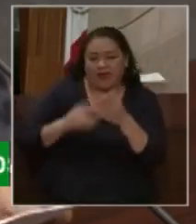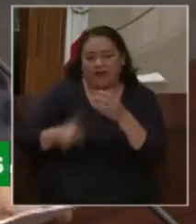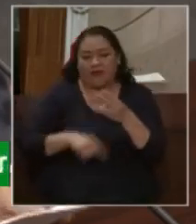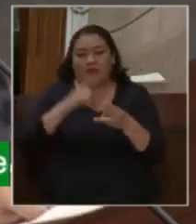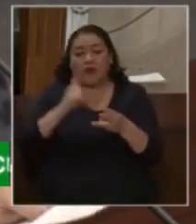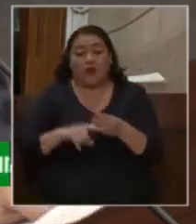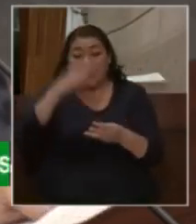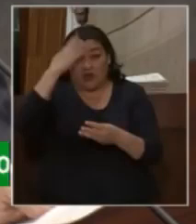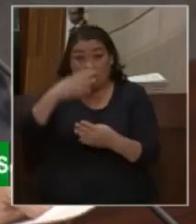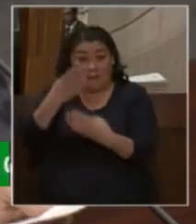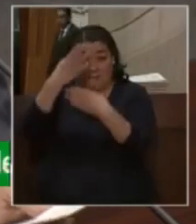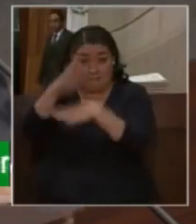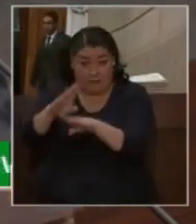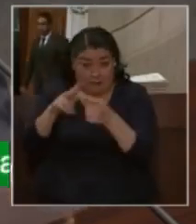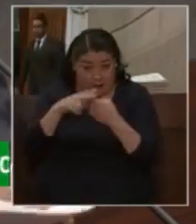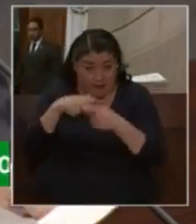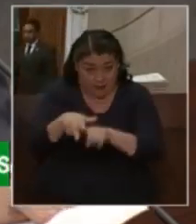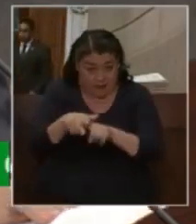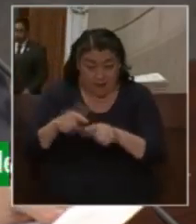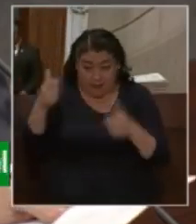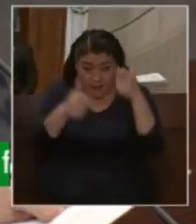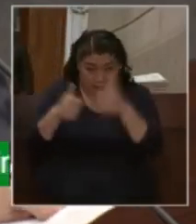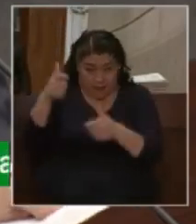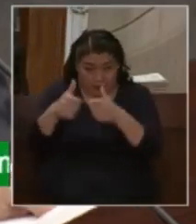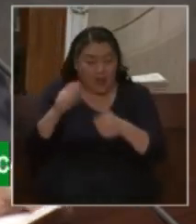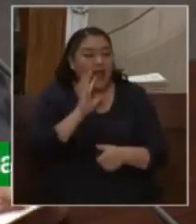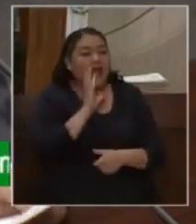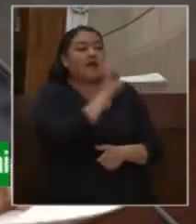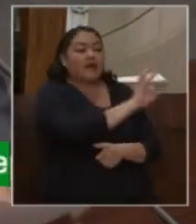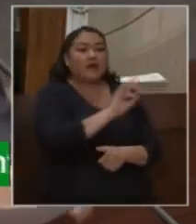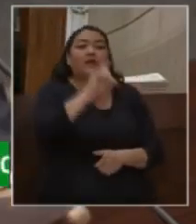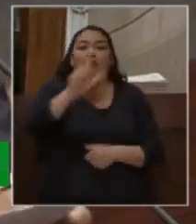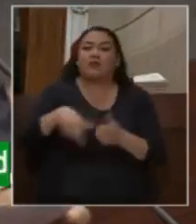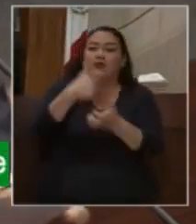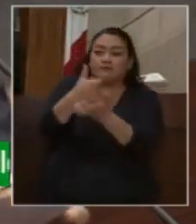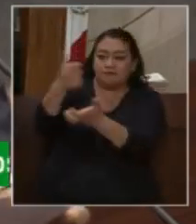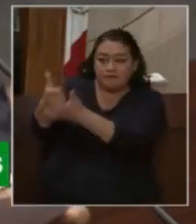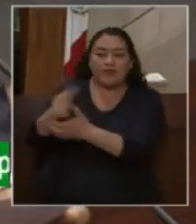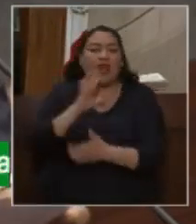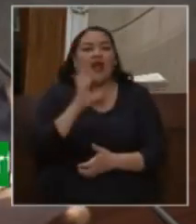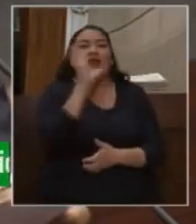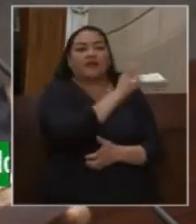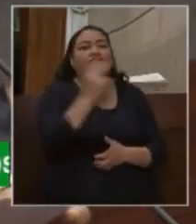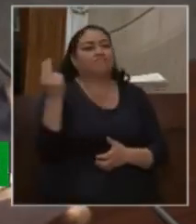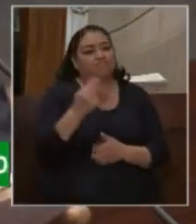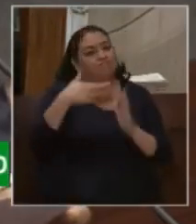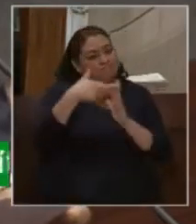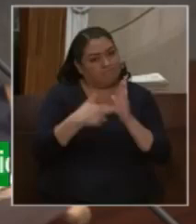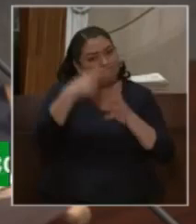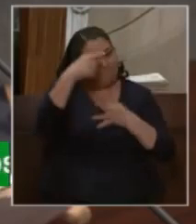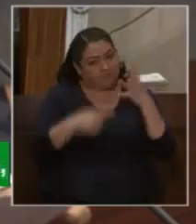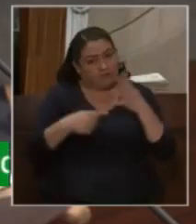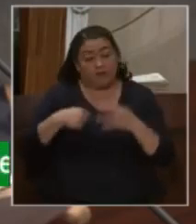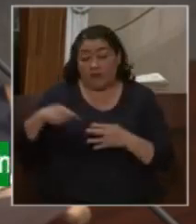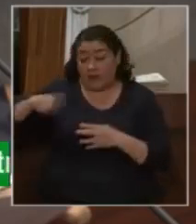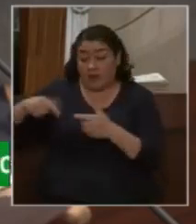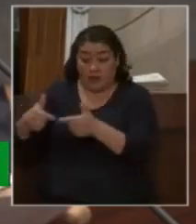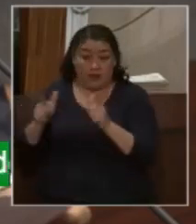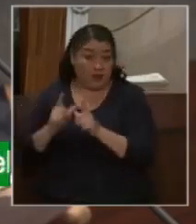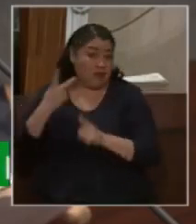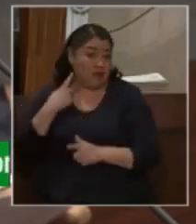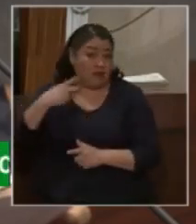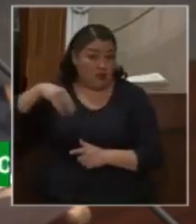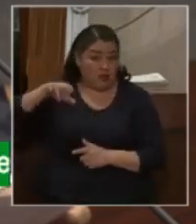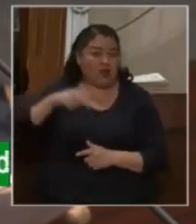la apertura de un fideicomiso y la omisión de reportar egresos. Ante esta instancia, Morena solicita que se revoque la